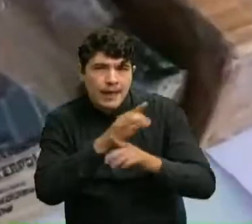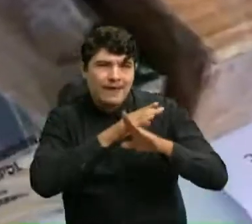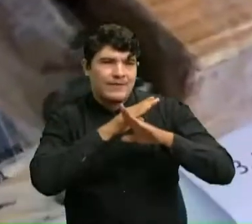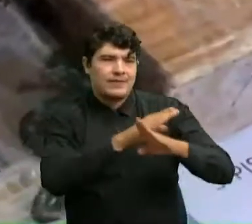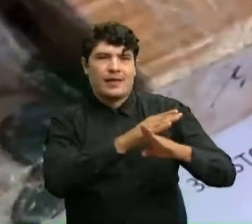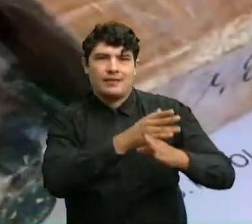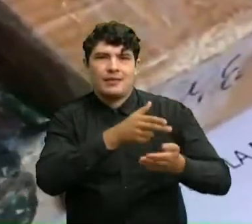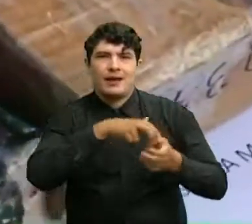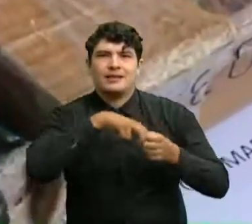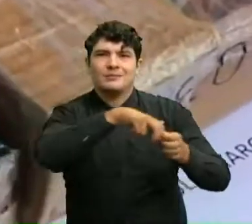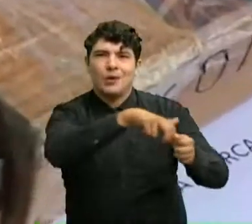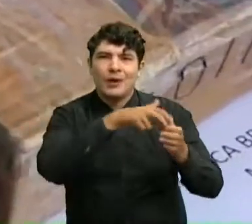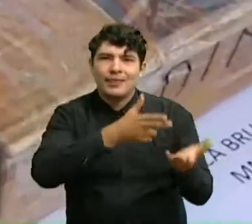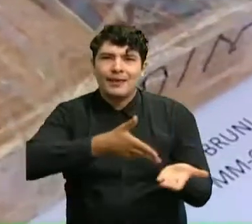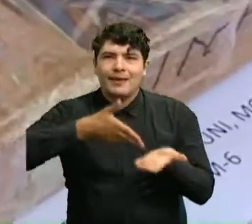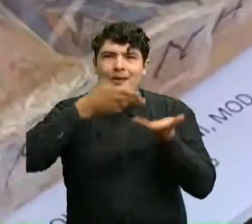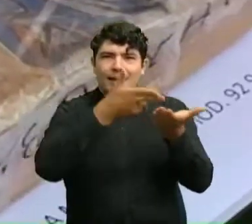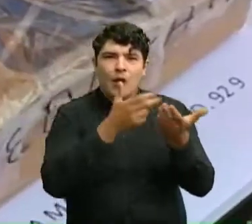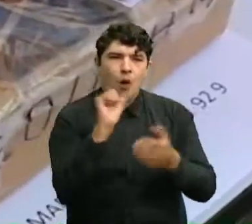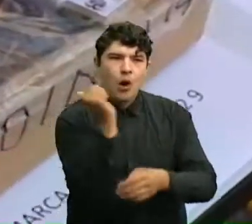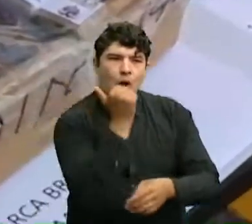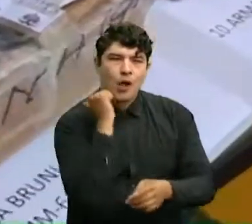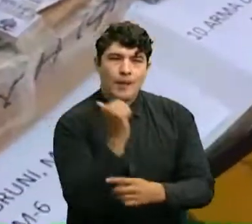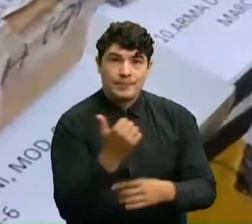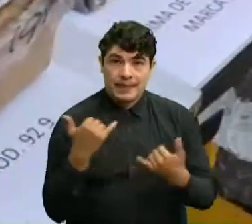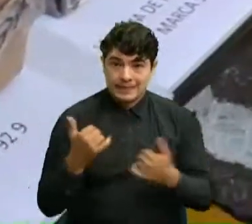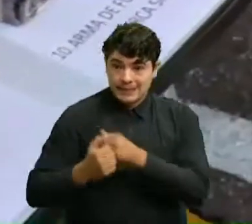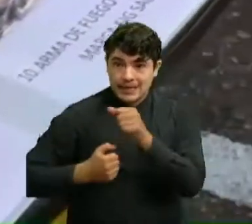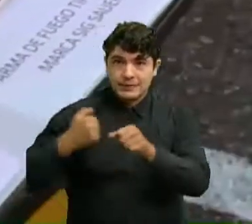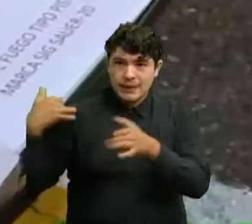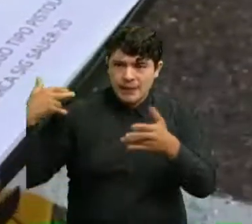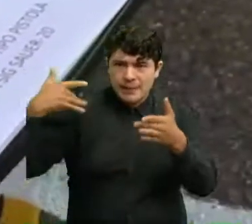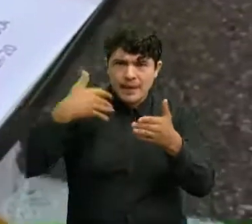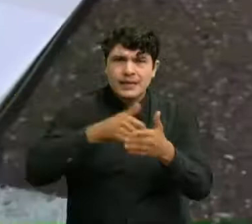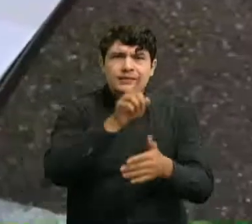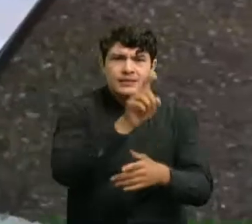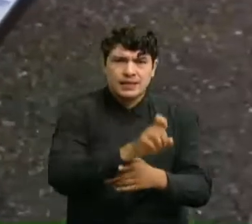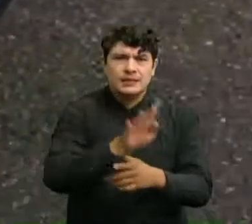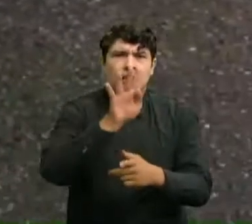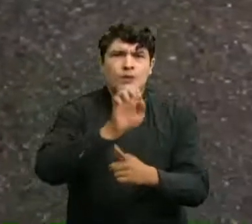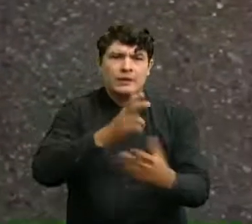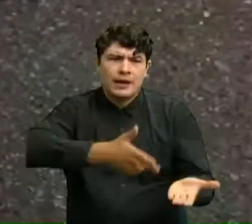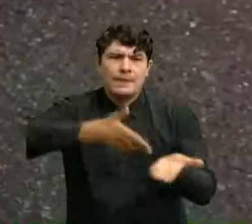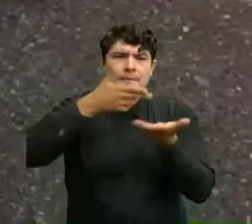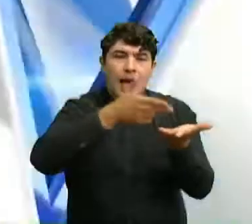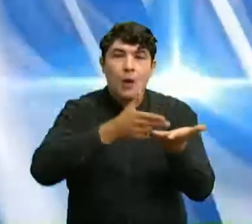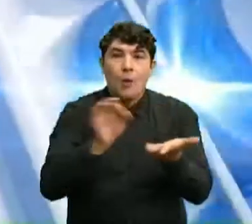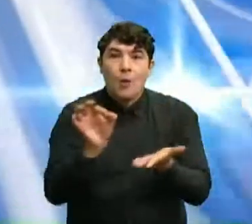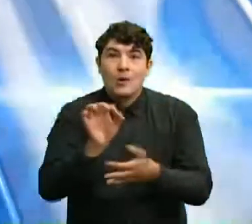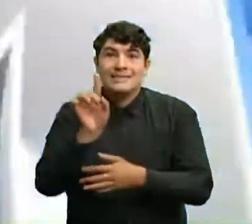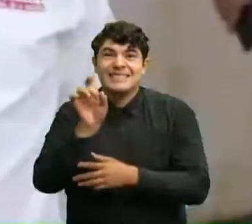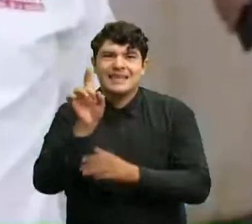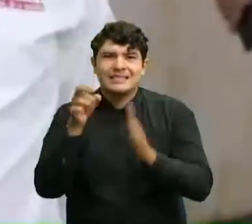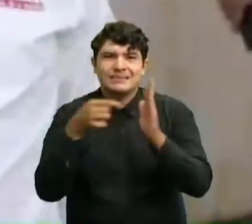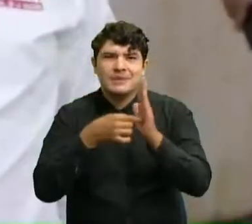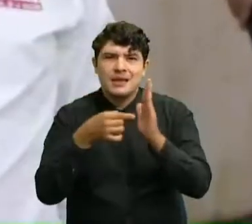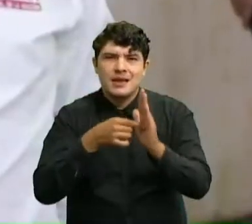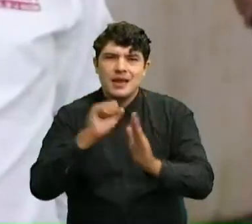va corrido de este año, estos planes han permitido incautar 69 armas de fuego y más de 6.000 armas blancas. El plan